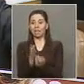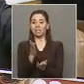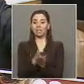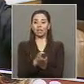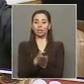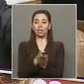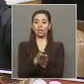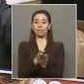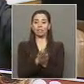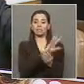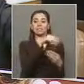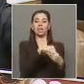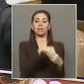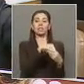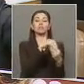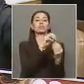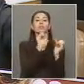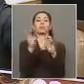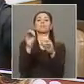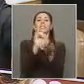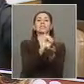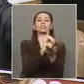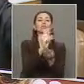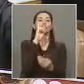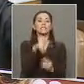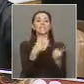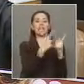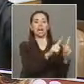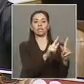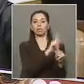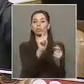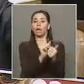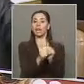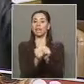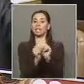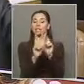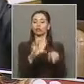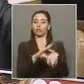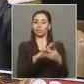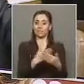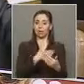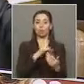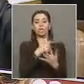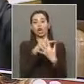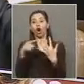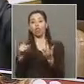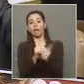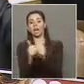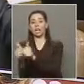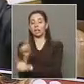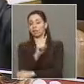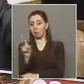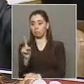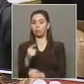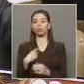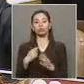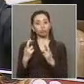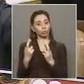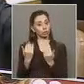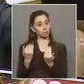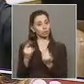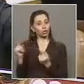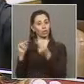dictarse en una institución que no esté acreditada. Ninguna carrera del área de la salud, pero ninguna otra. Y yo espero que esa rigurosidad en el